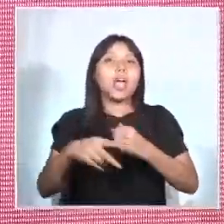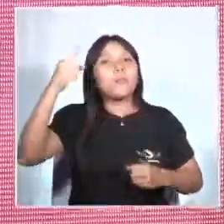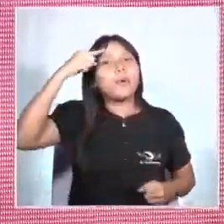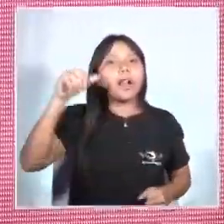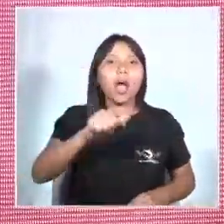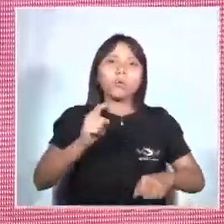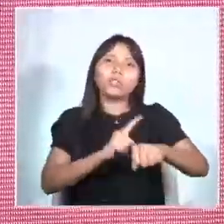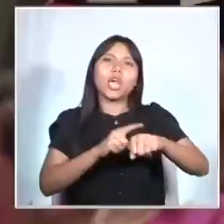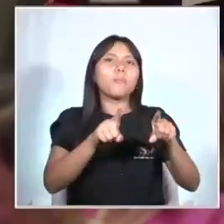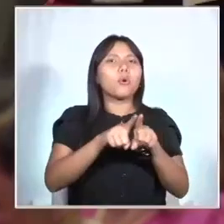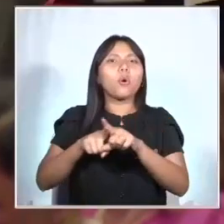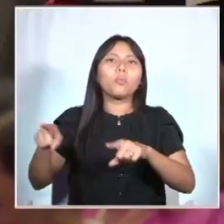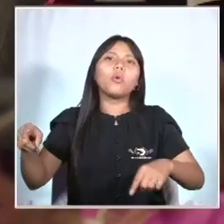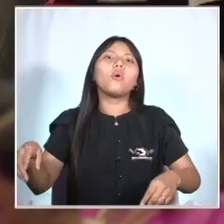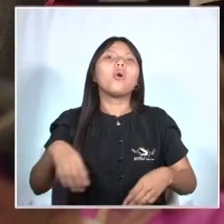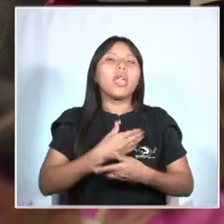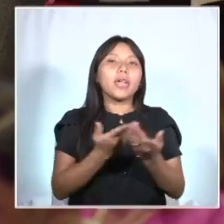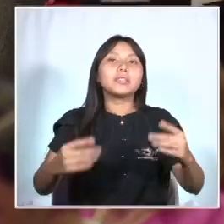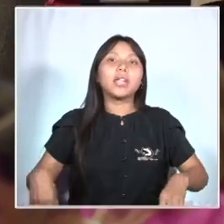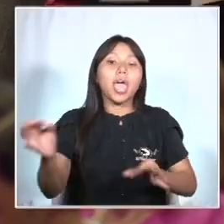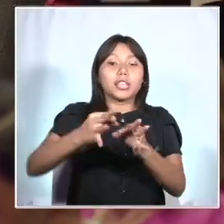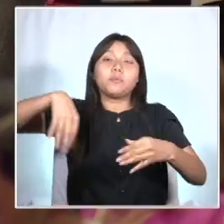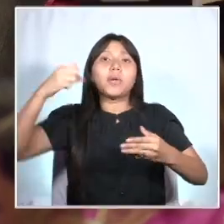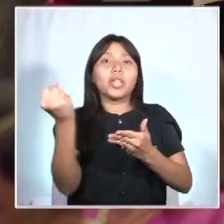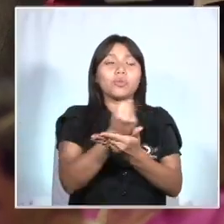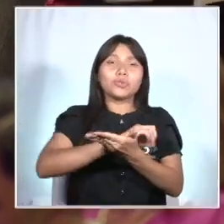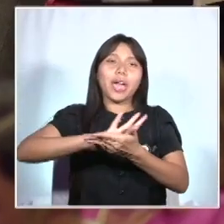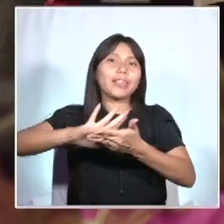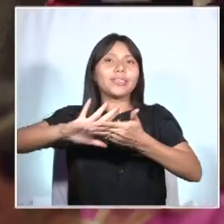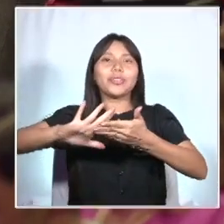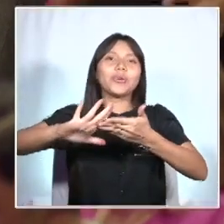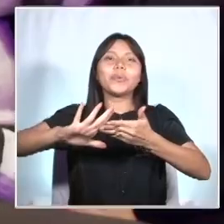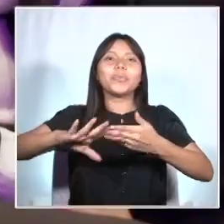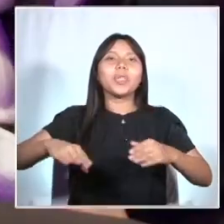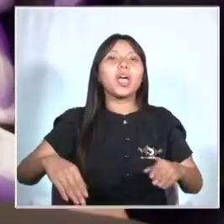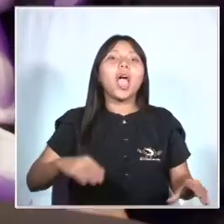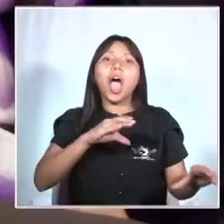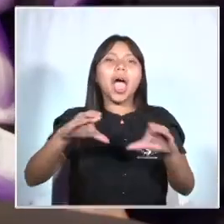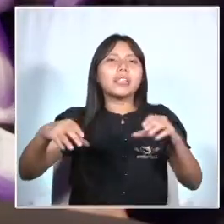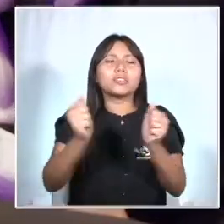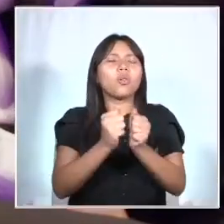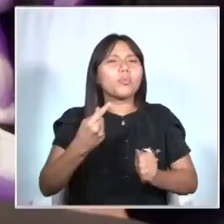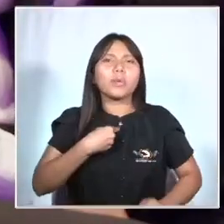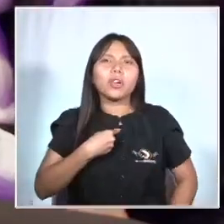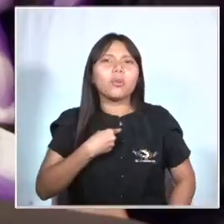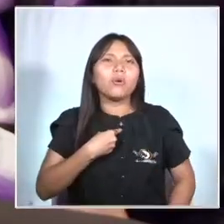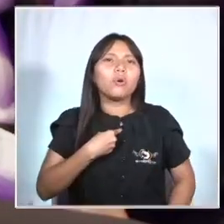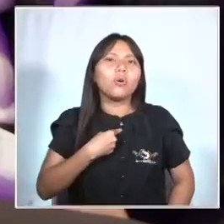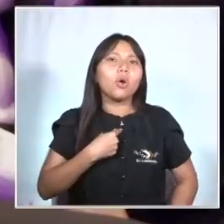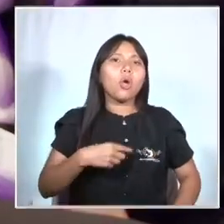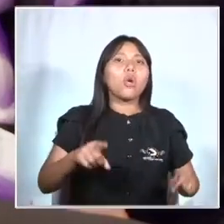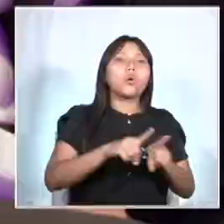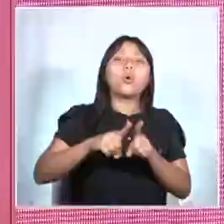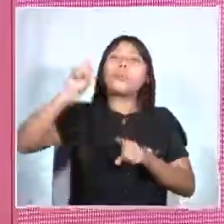un tiempo como este. Espíritu Santo, haz conmigo de acuerdo a tu